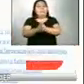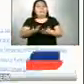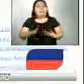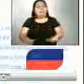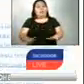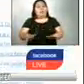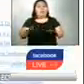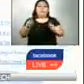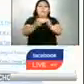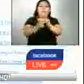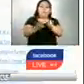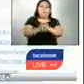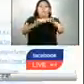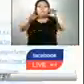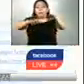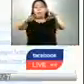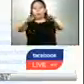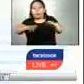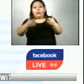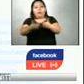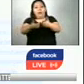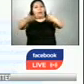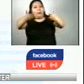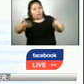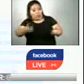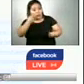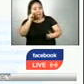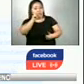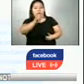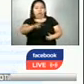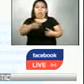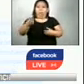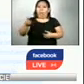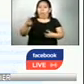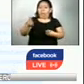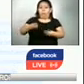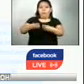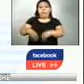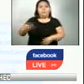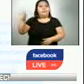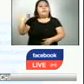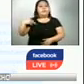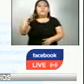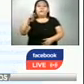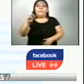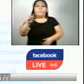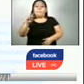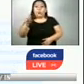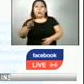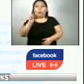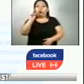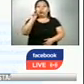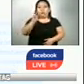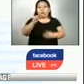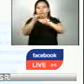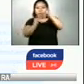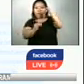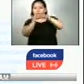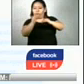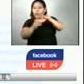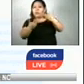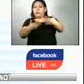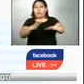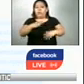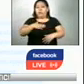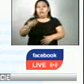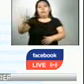desastres meteorológicos y climáticos separados con daños multimillonarios en dólares en 2021, solo dos eventos por debajo del récord establecido